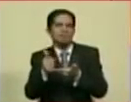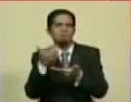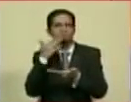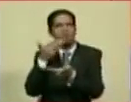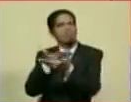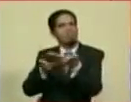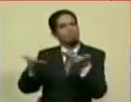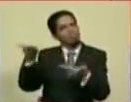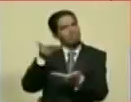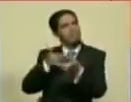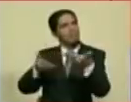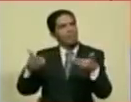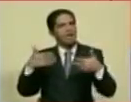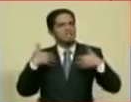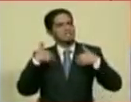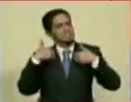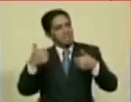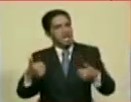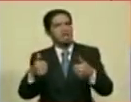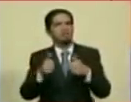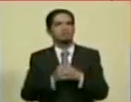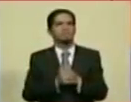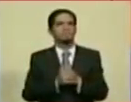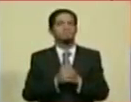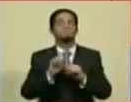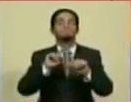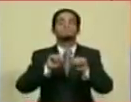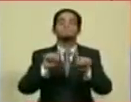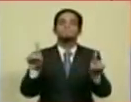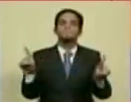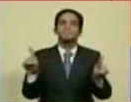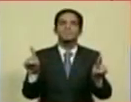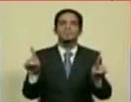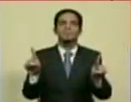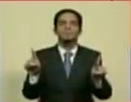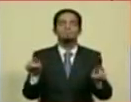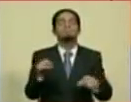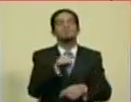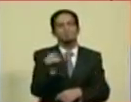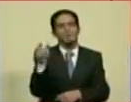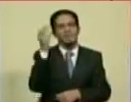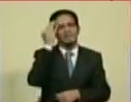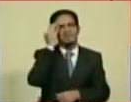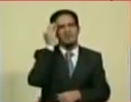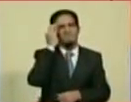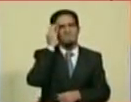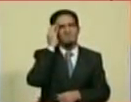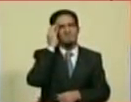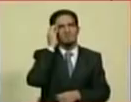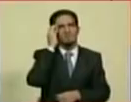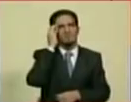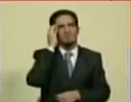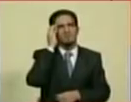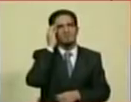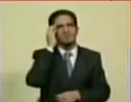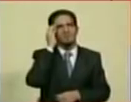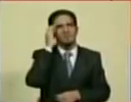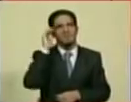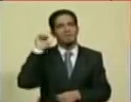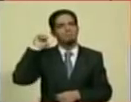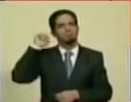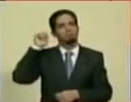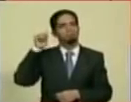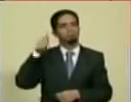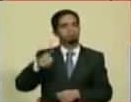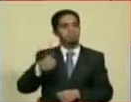virtuoso, sano. Sin embargo, ustedes saben que en estos 57